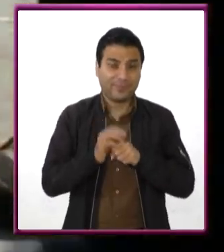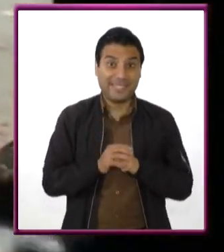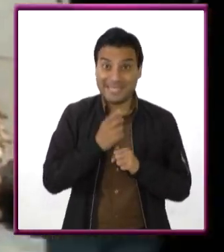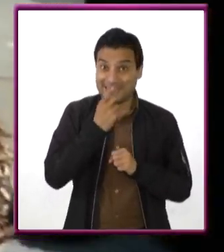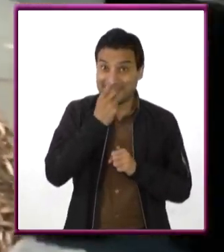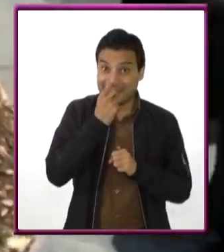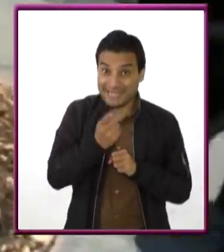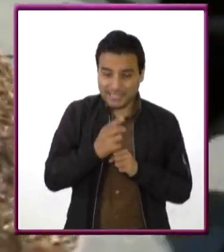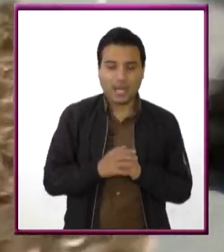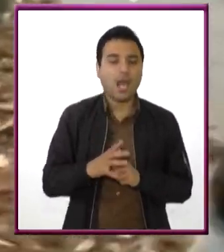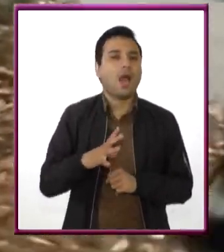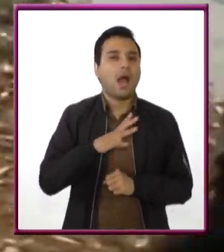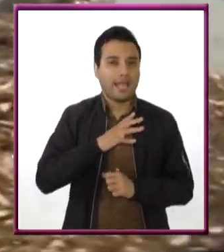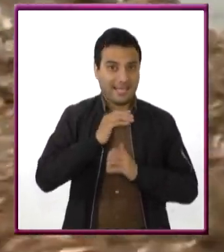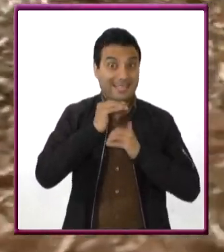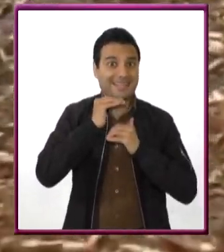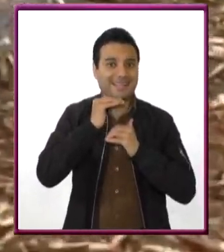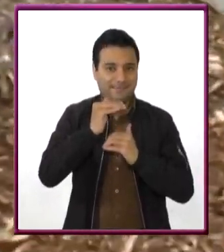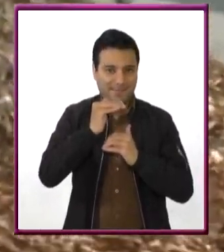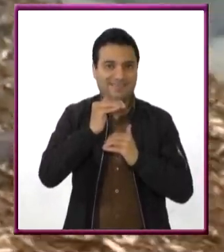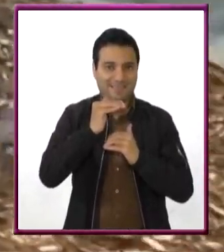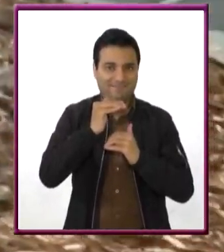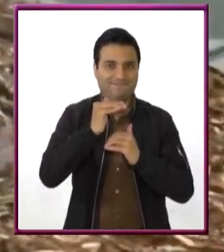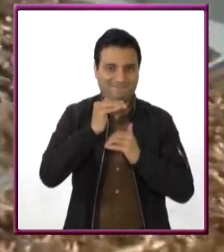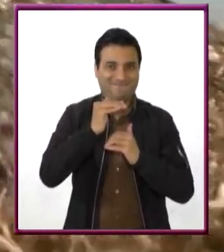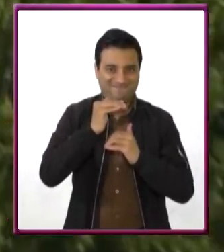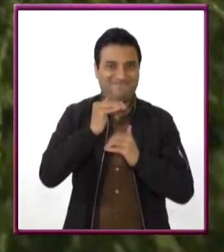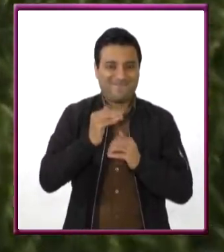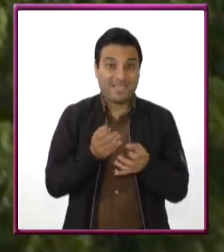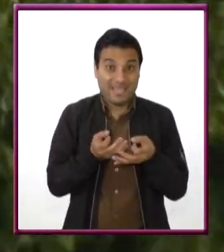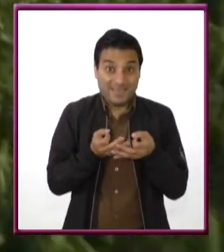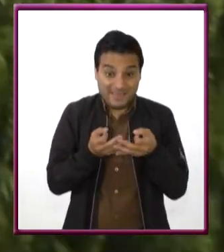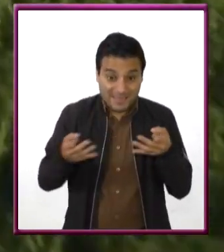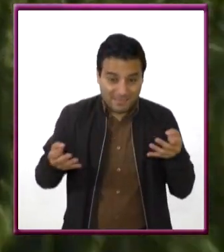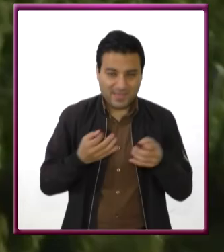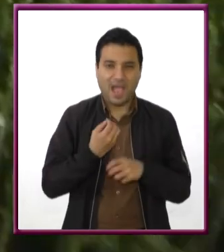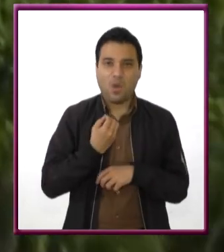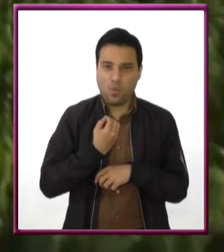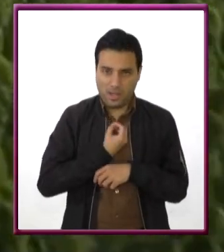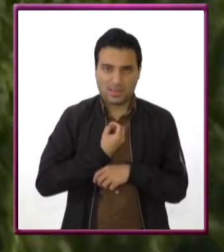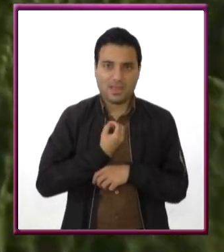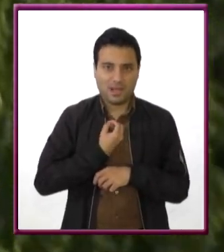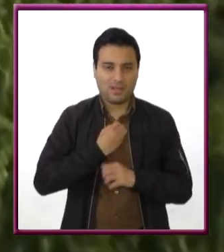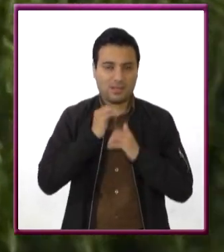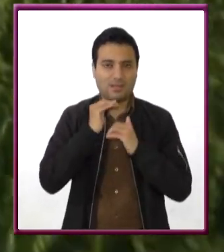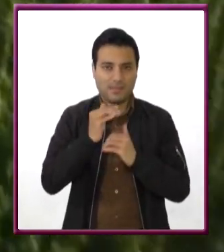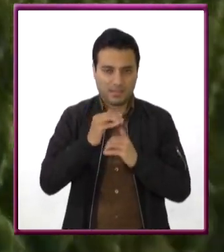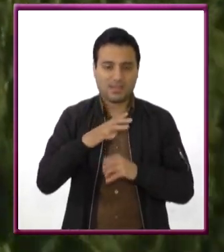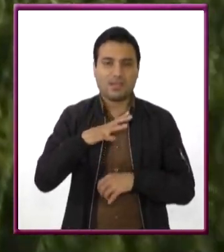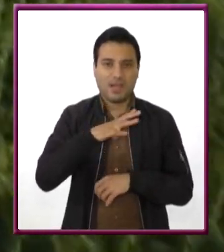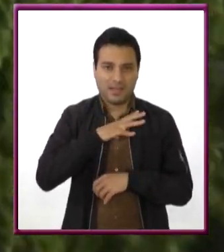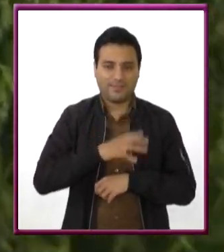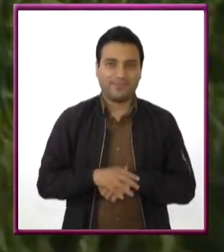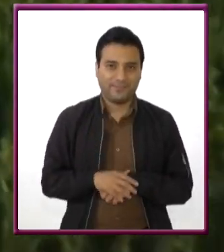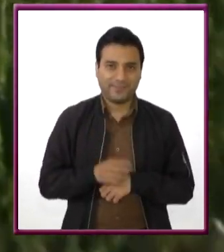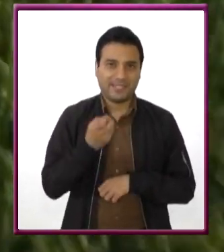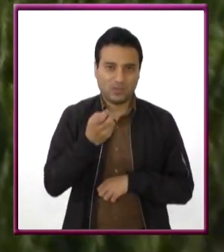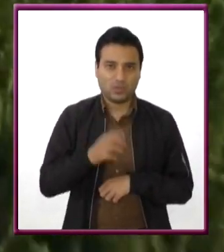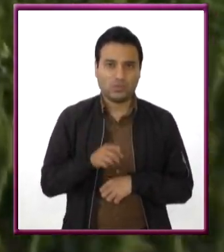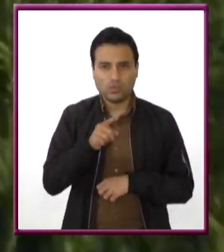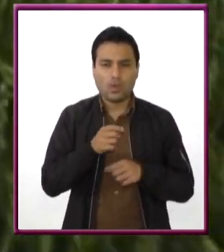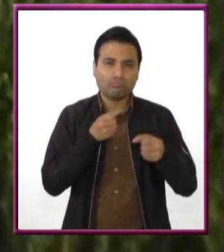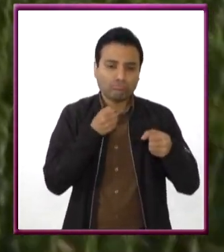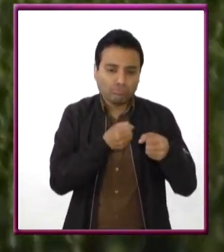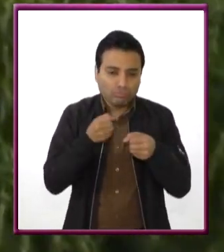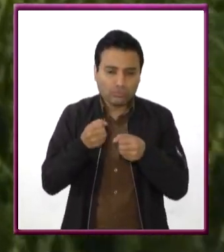un límite de tolerancia en estos suelos donde pueden ser aprovechados estas sustancias con capacidad